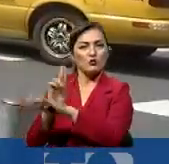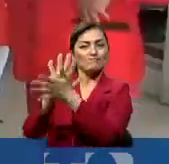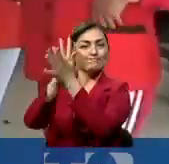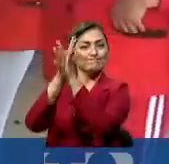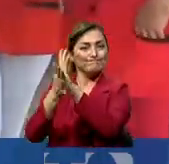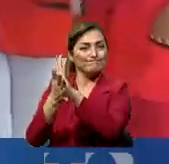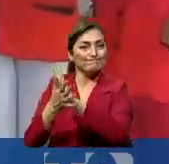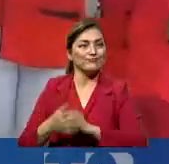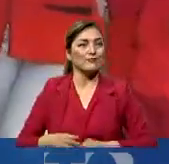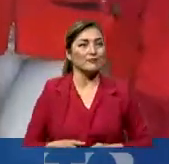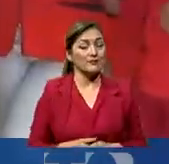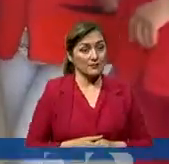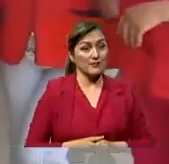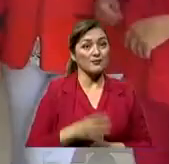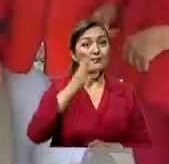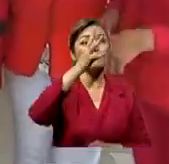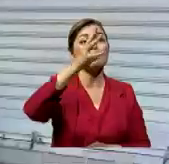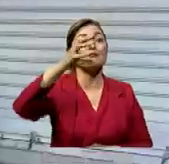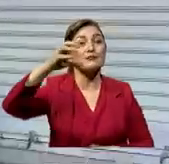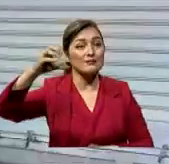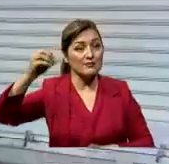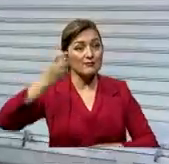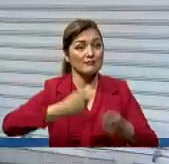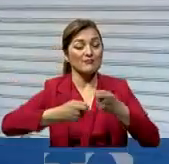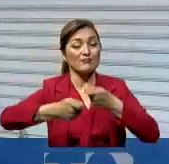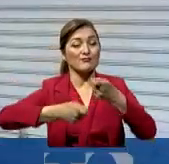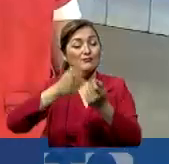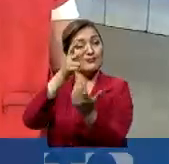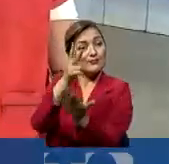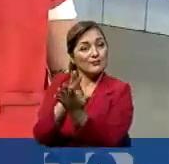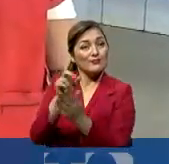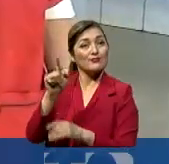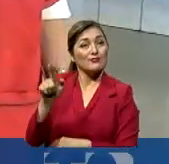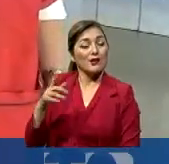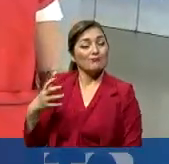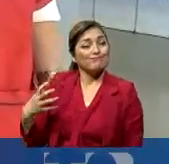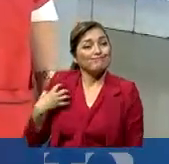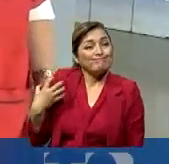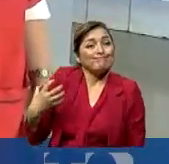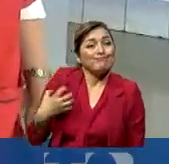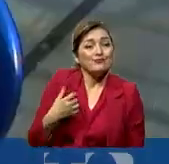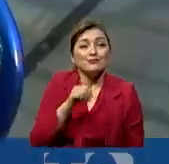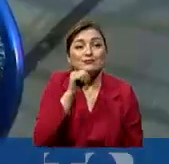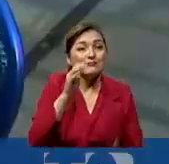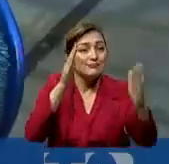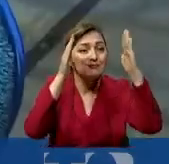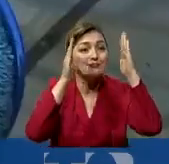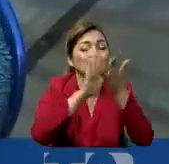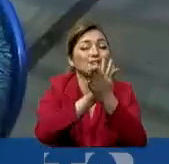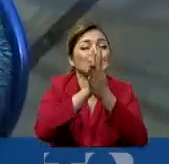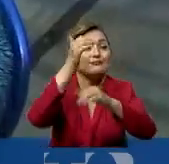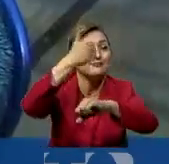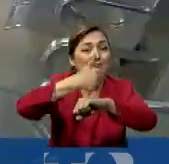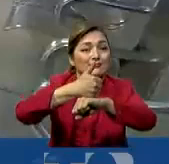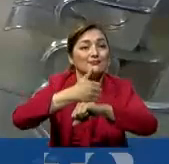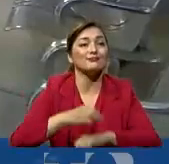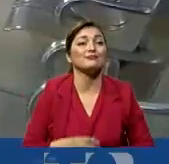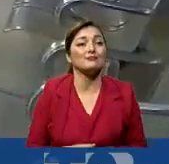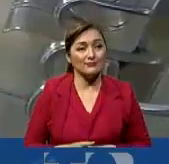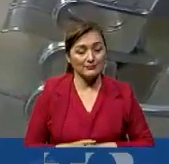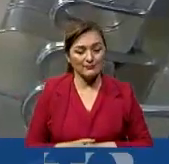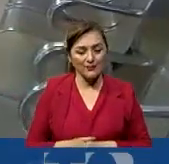Veamos. Cerca de 60 comerciantes de la terminal terrestre se quejan de la falta de atención por parte de las autoridades